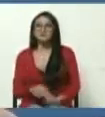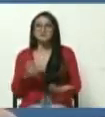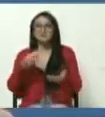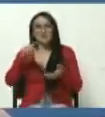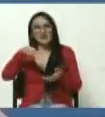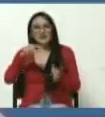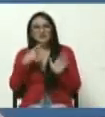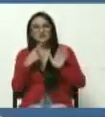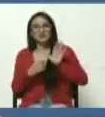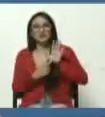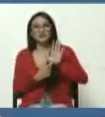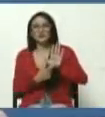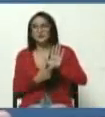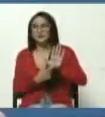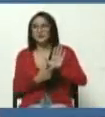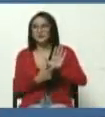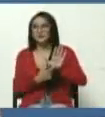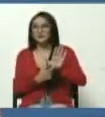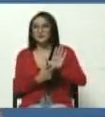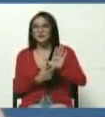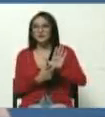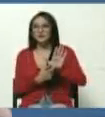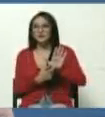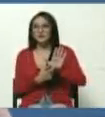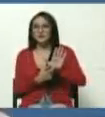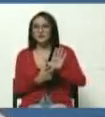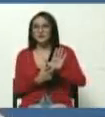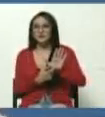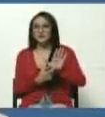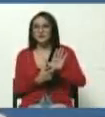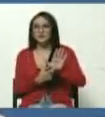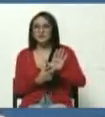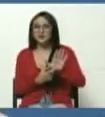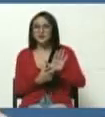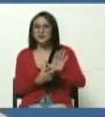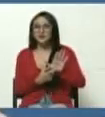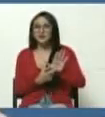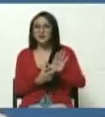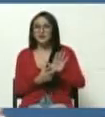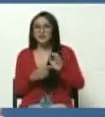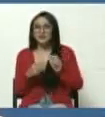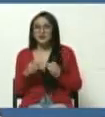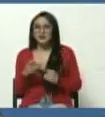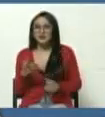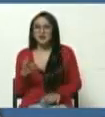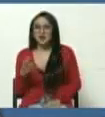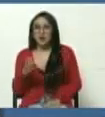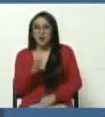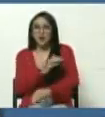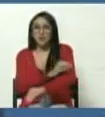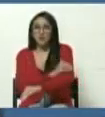es o lo que pretende ser la derecha extremista venezolana.